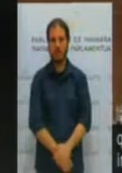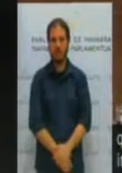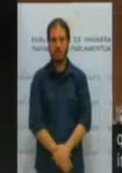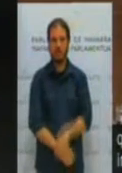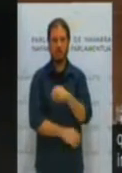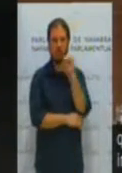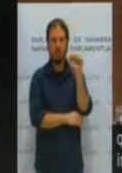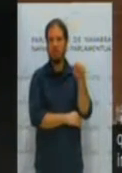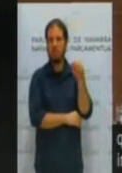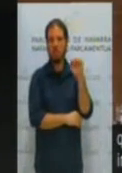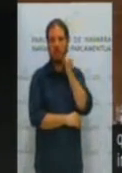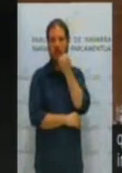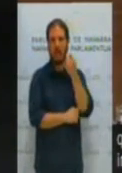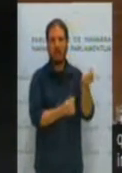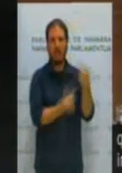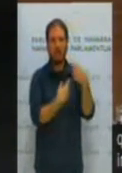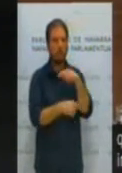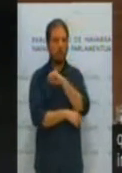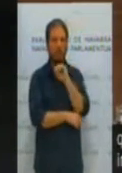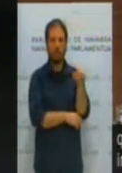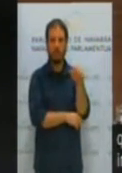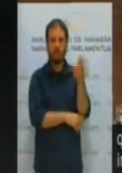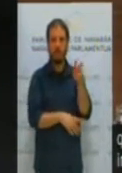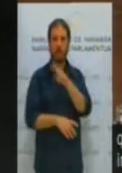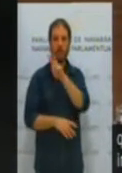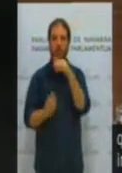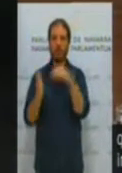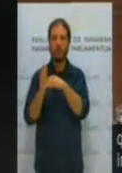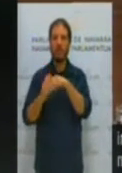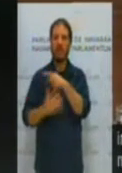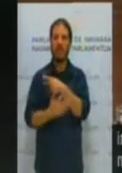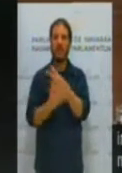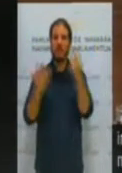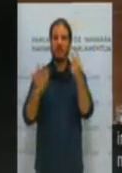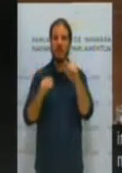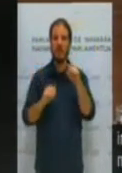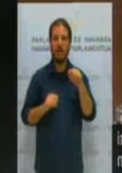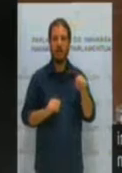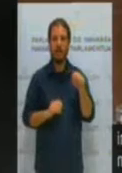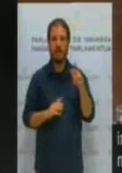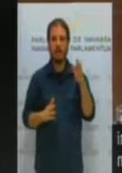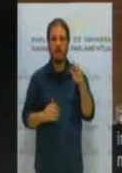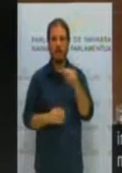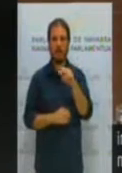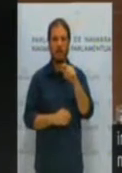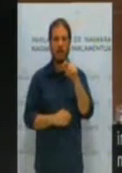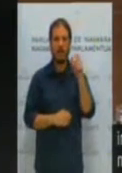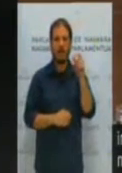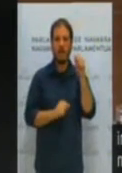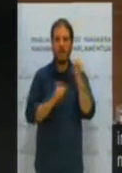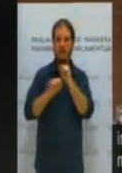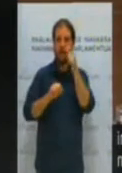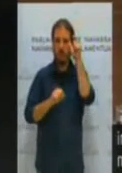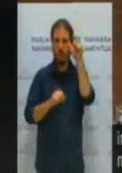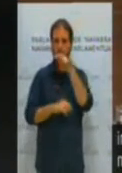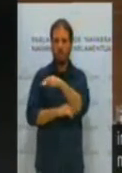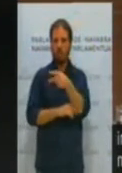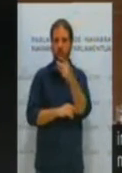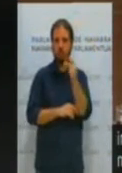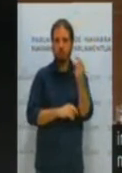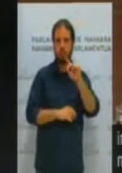Porque fue en 2017 quien más resoluciones del Defensor del Pueblo recibió. Y